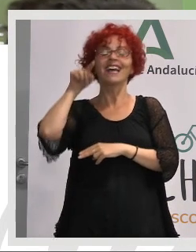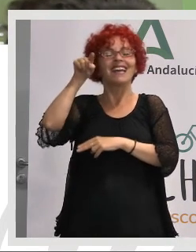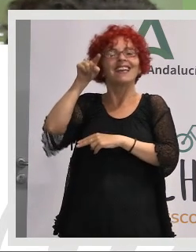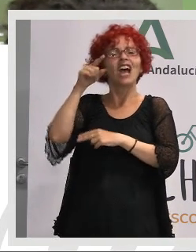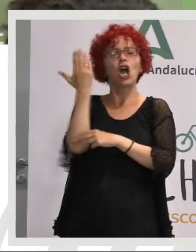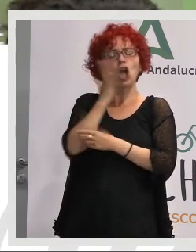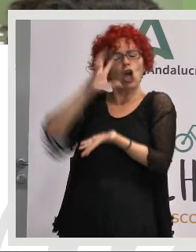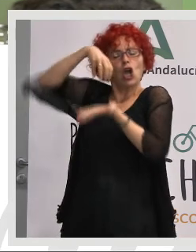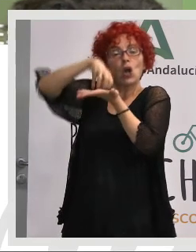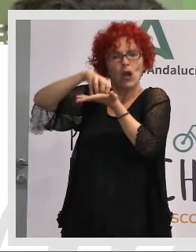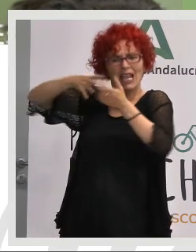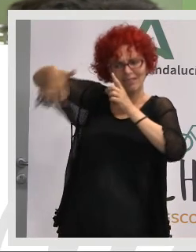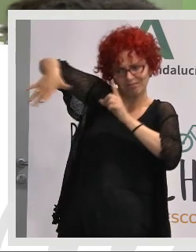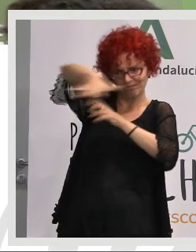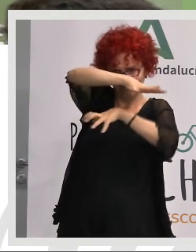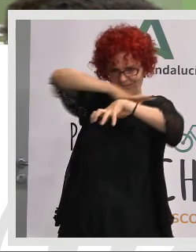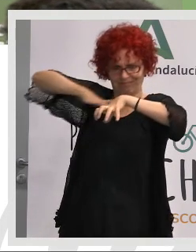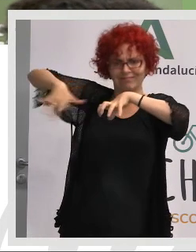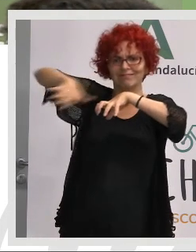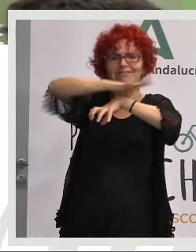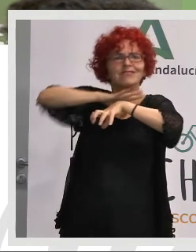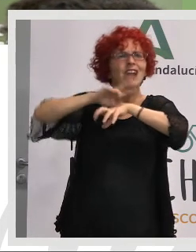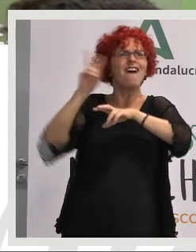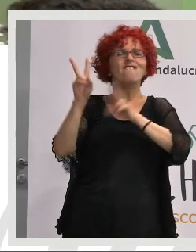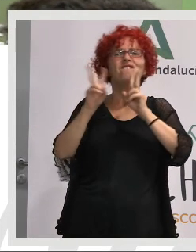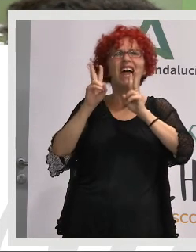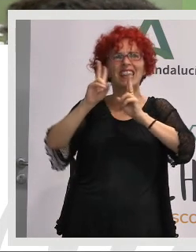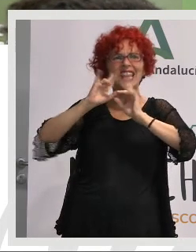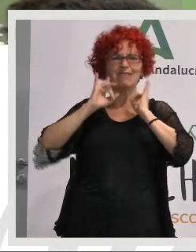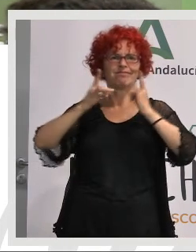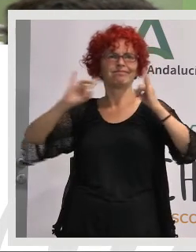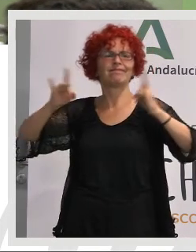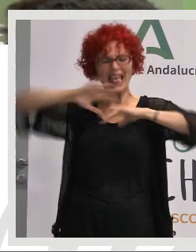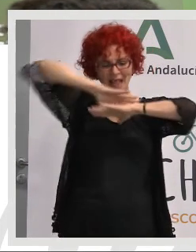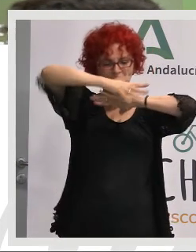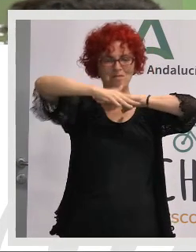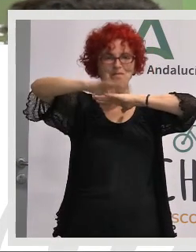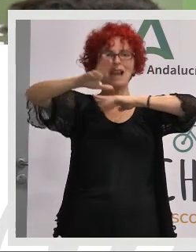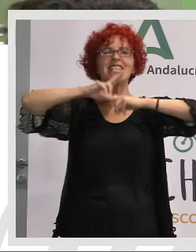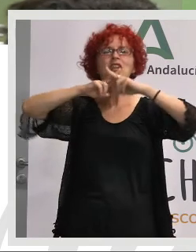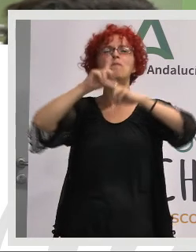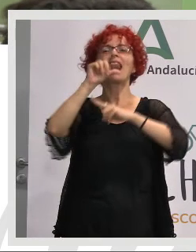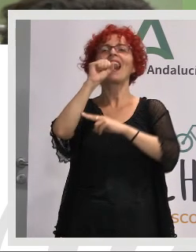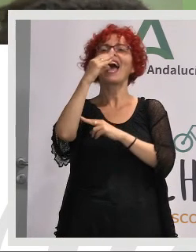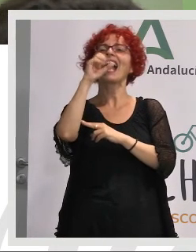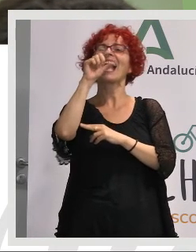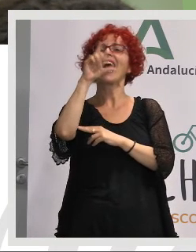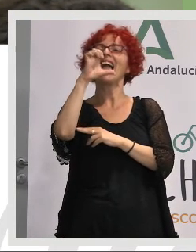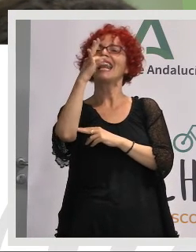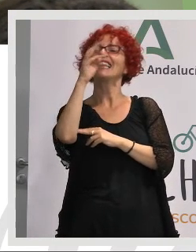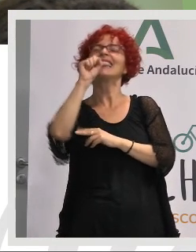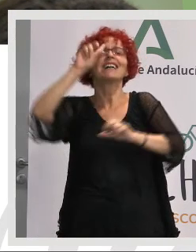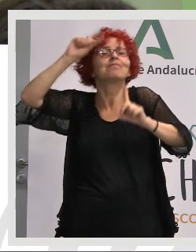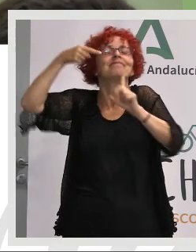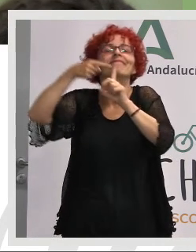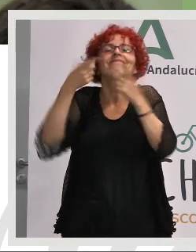de Cádiz, rodeado de zonas verdes y naturales tan emblemáticas como la Playa de la Caleta, tiene como un objetivo